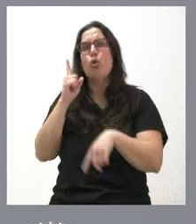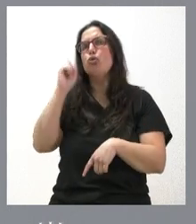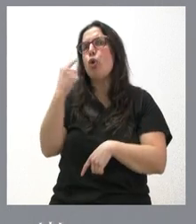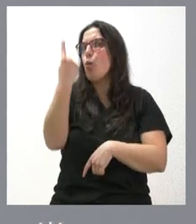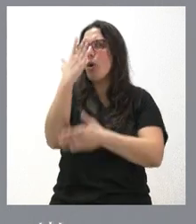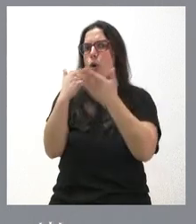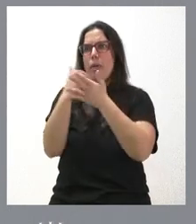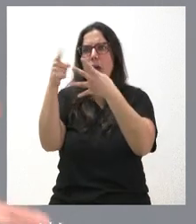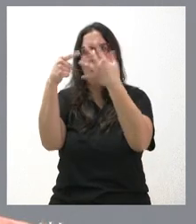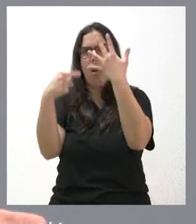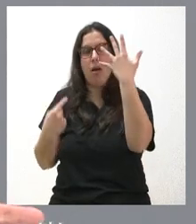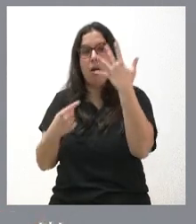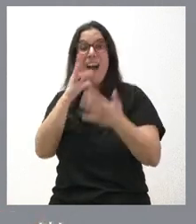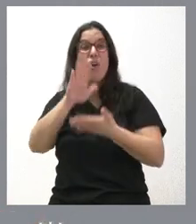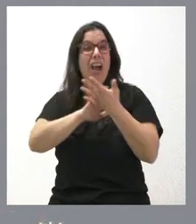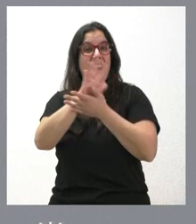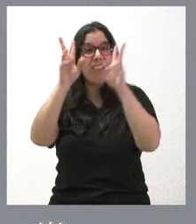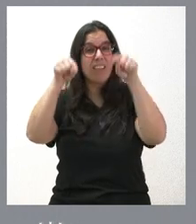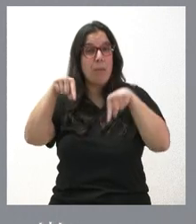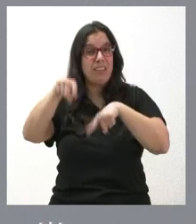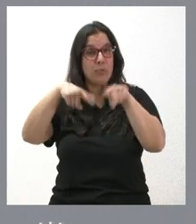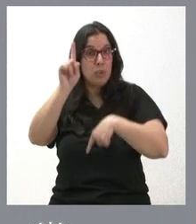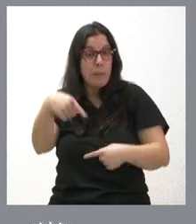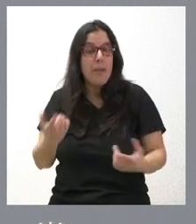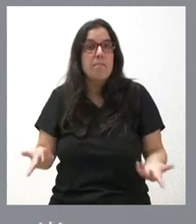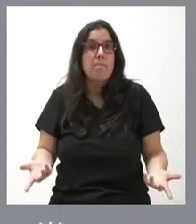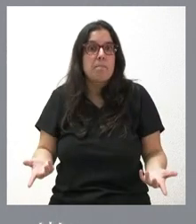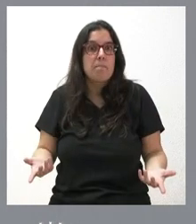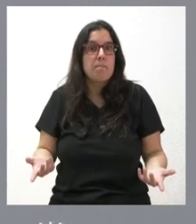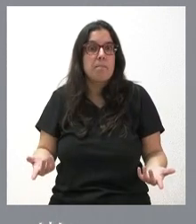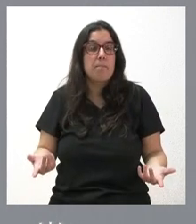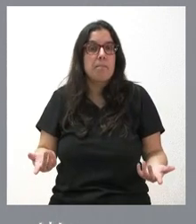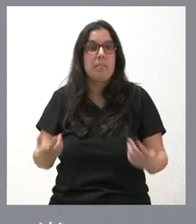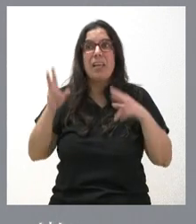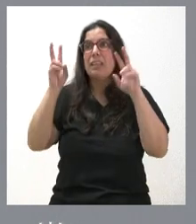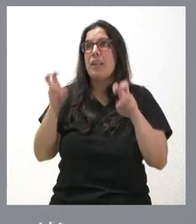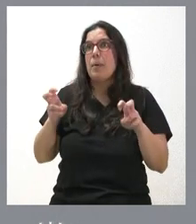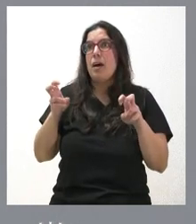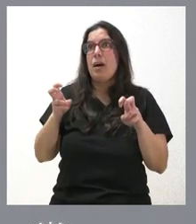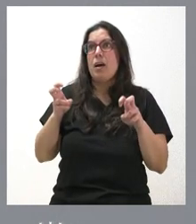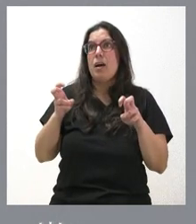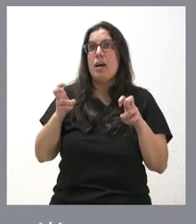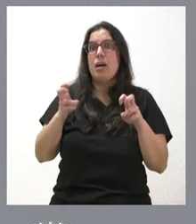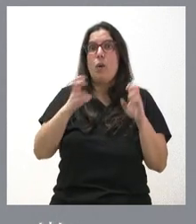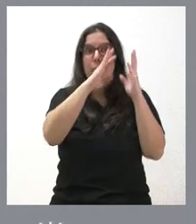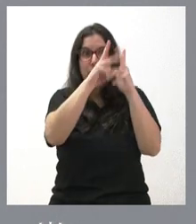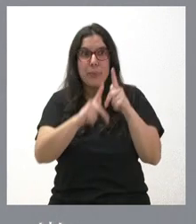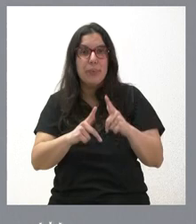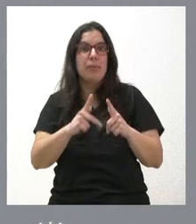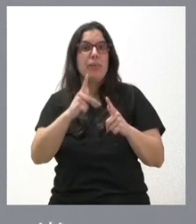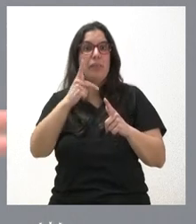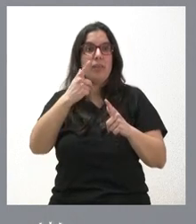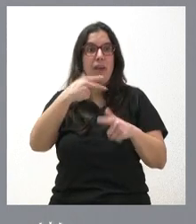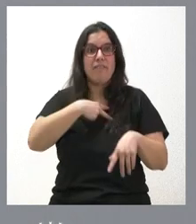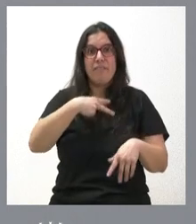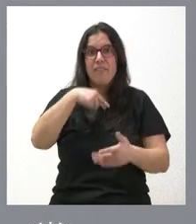comunidad Autónoma ahora hablan del tema del transporte del tema de las balanzas Fiscales Del tema